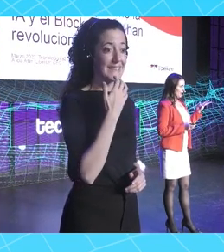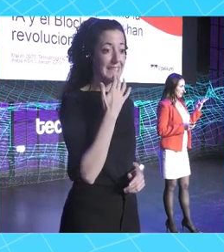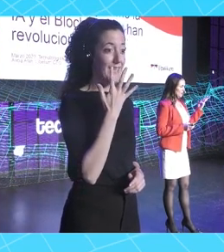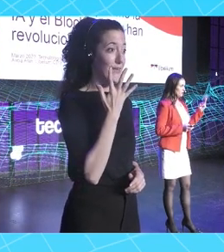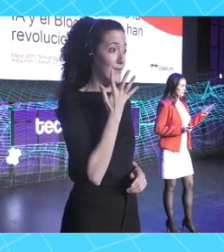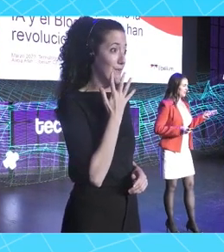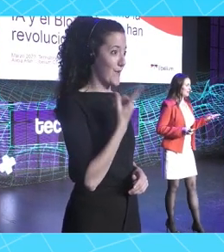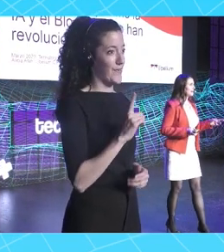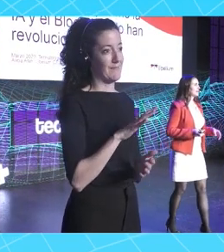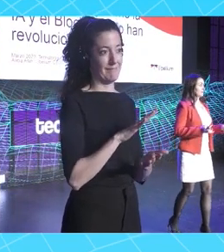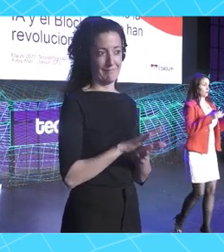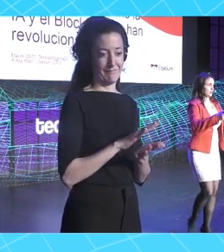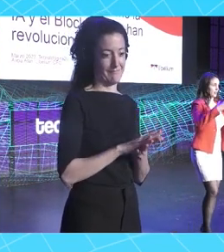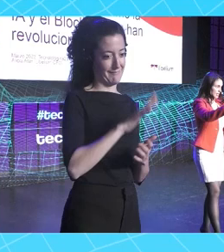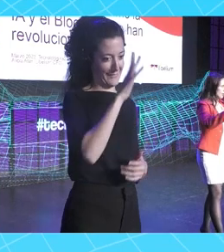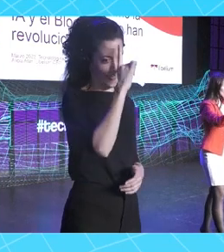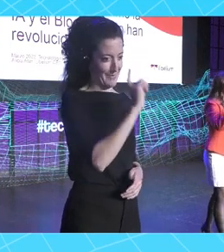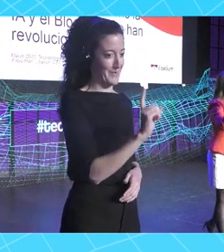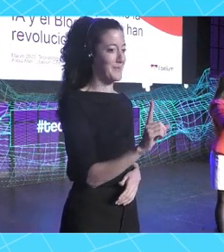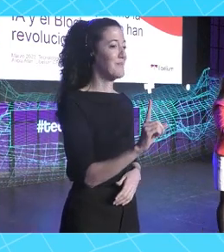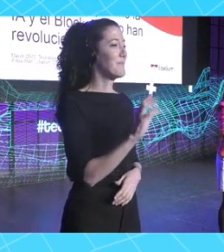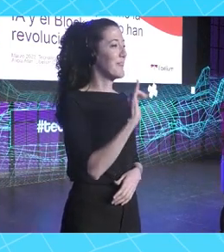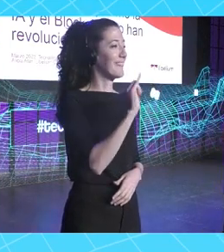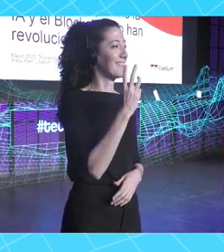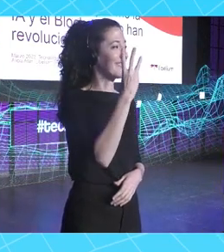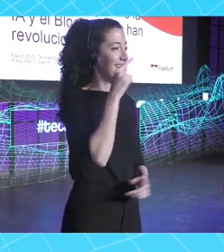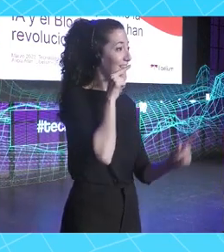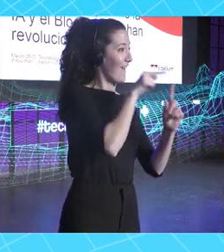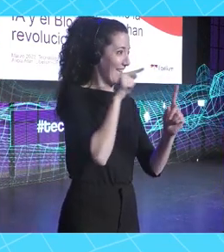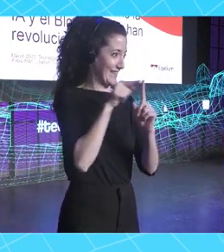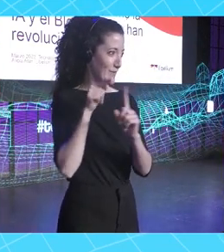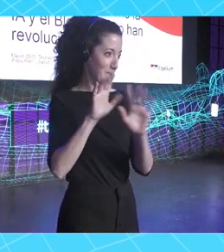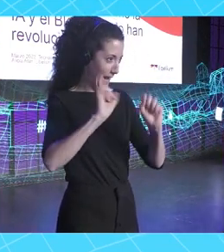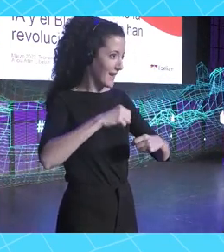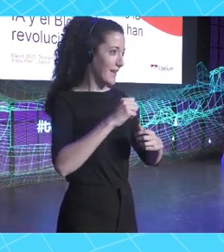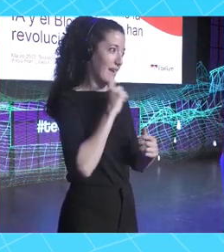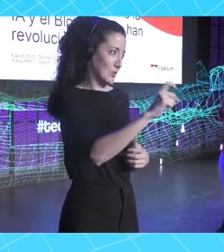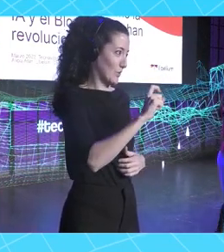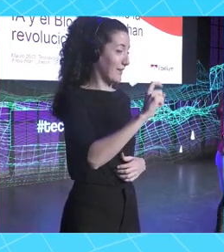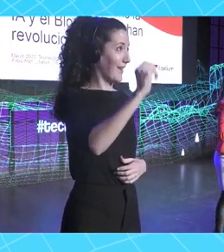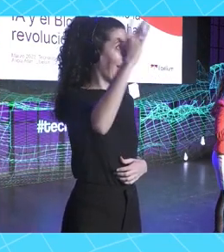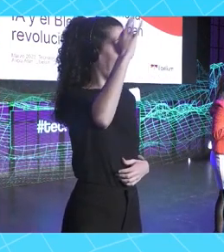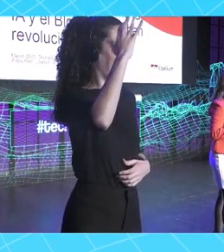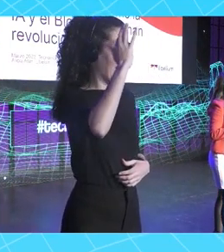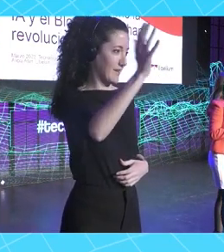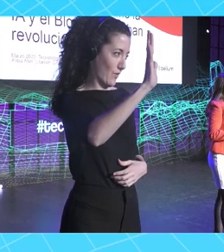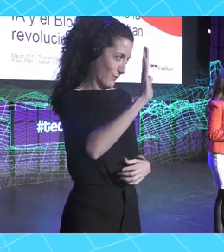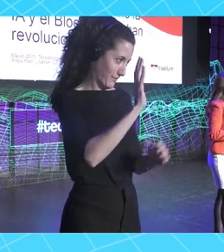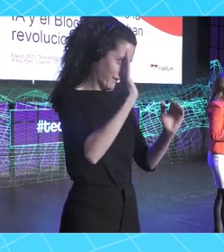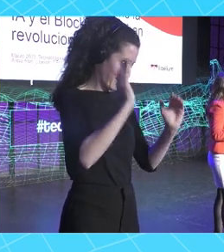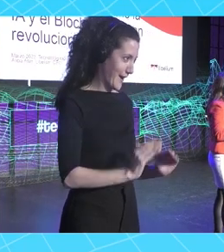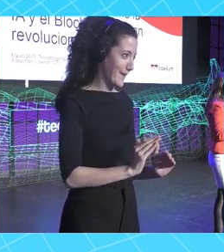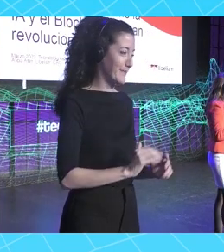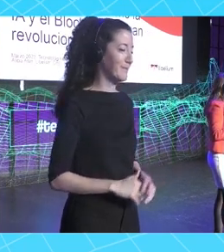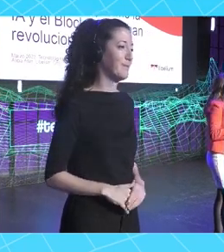tres objetivos vale siguiendo aquí con bajar las expectativas todavía todavía más en